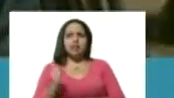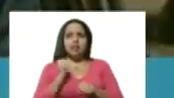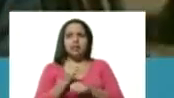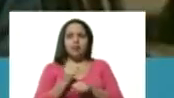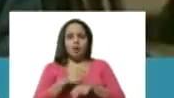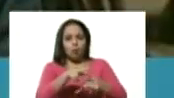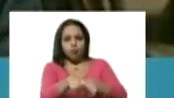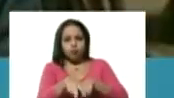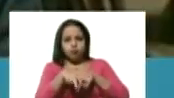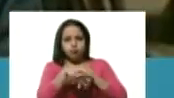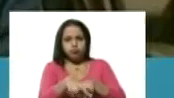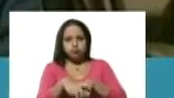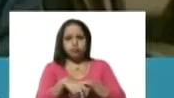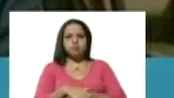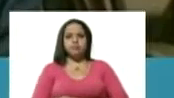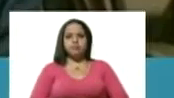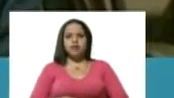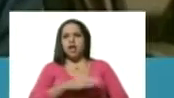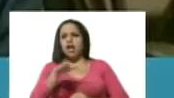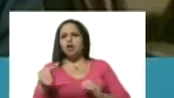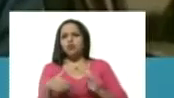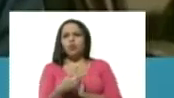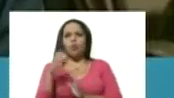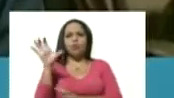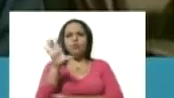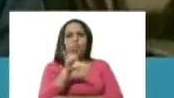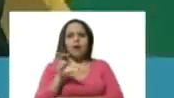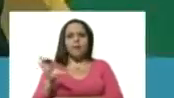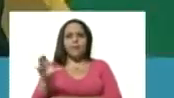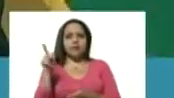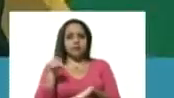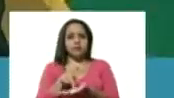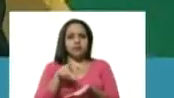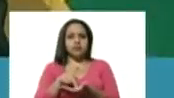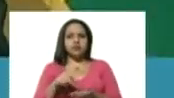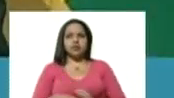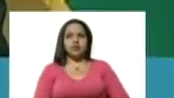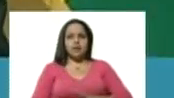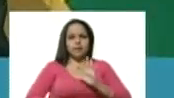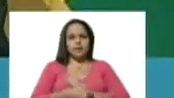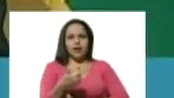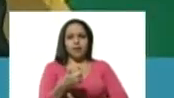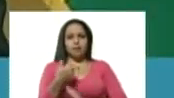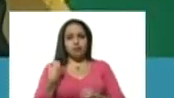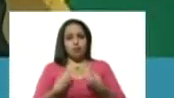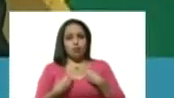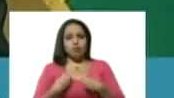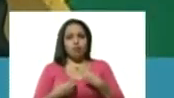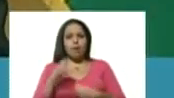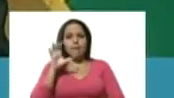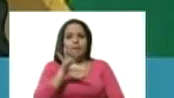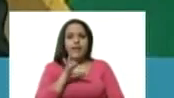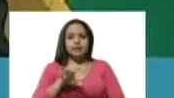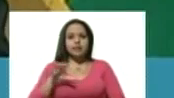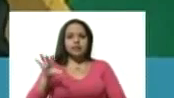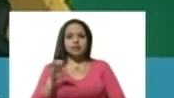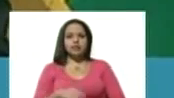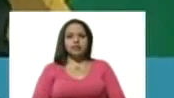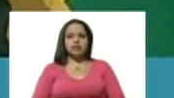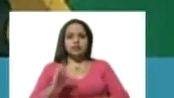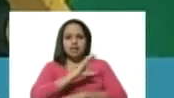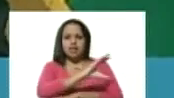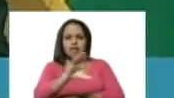agrícola en todos nuestros estados miembros, y sobre todo y con mayor preocupación en los países del